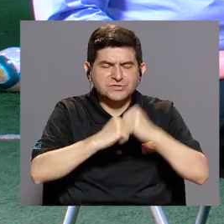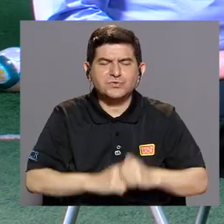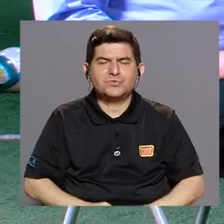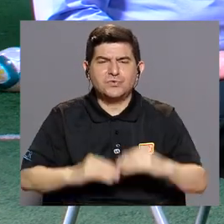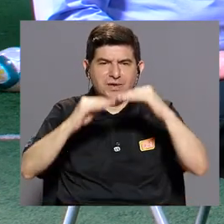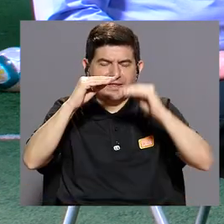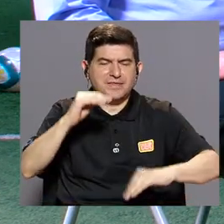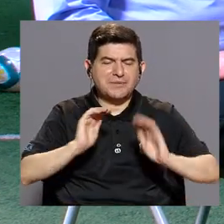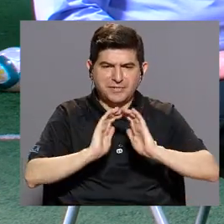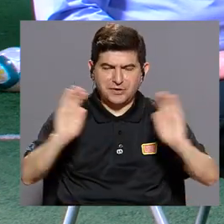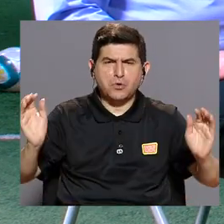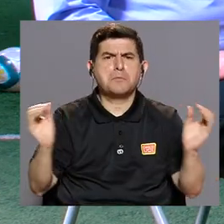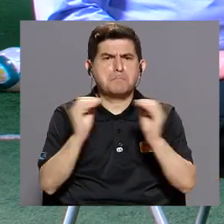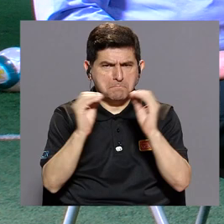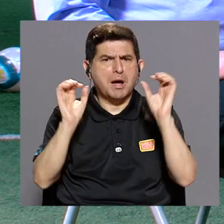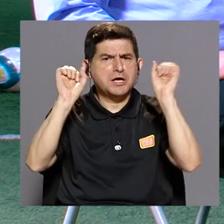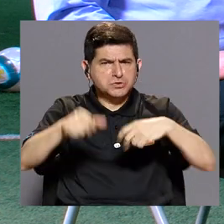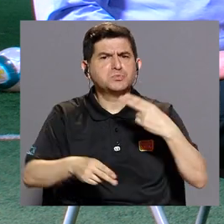Liga Menor? Bueno,